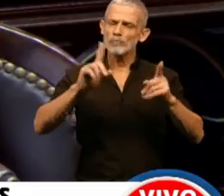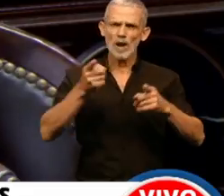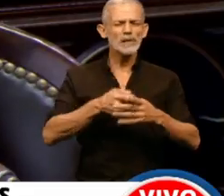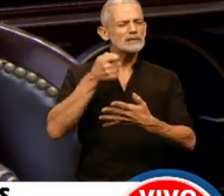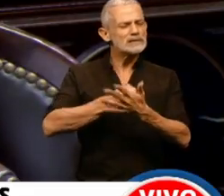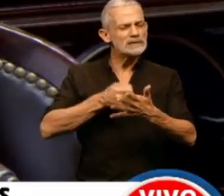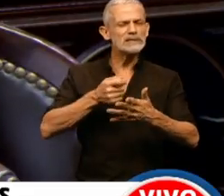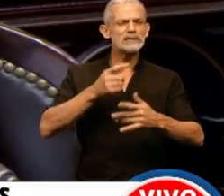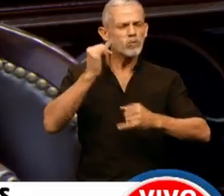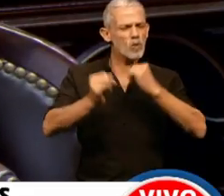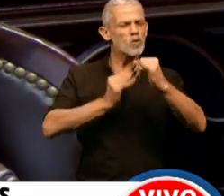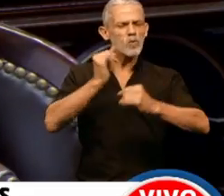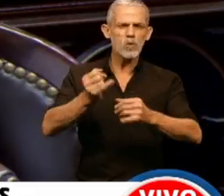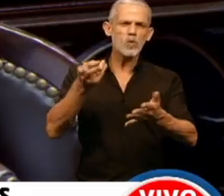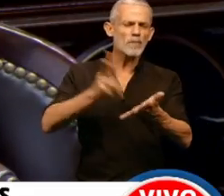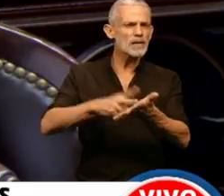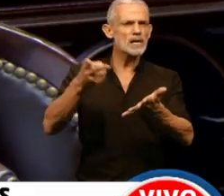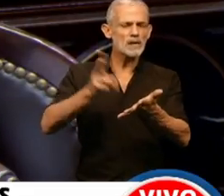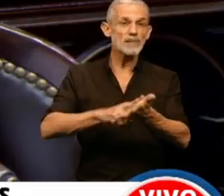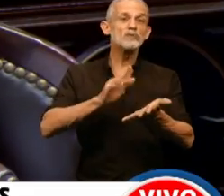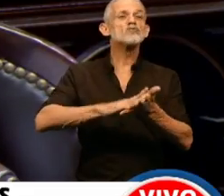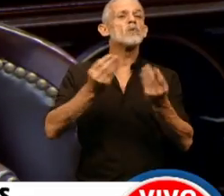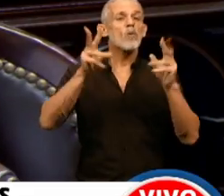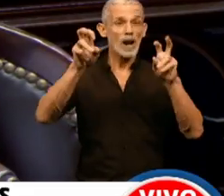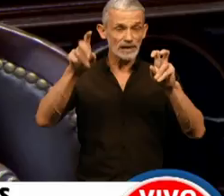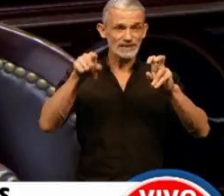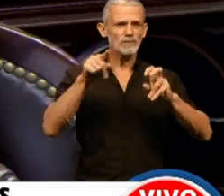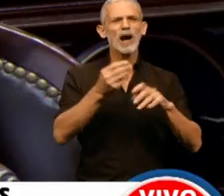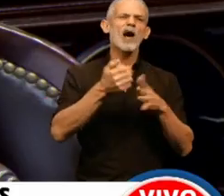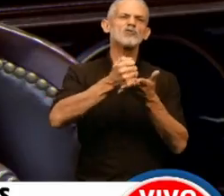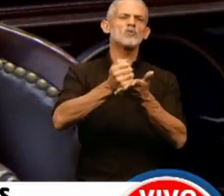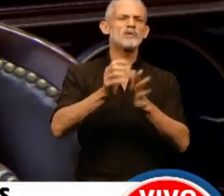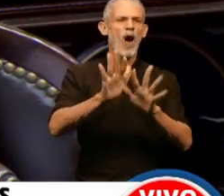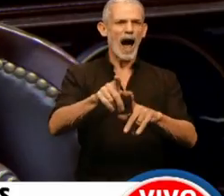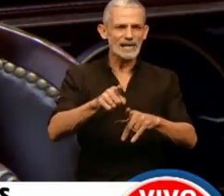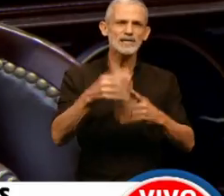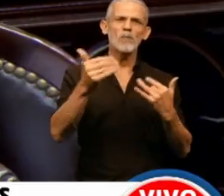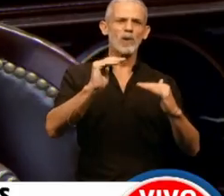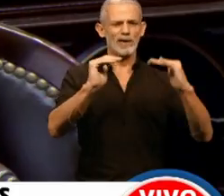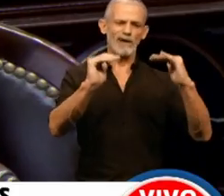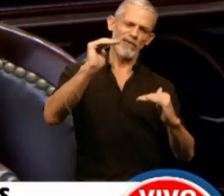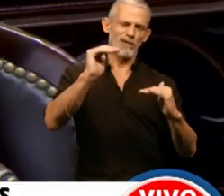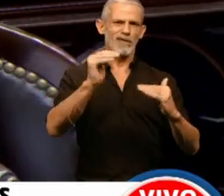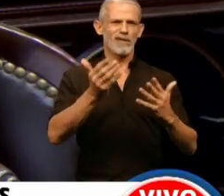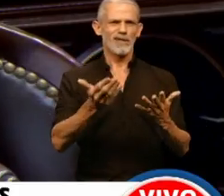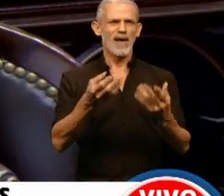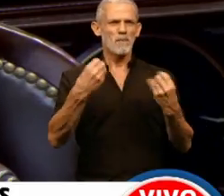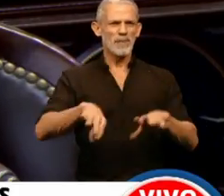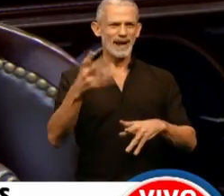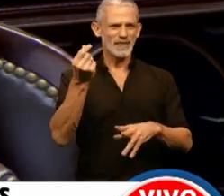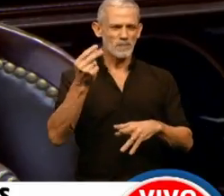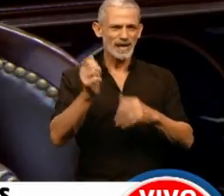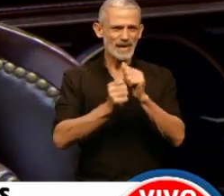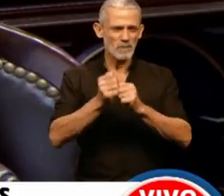machacado muchísimo acerca de que este tipo de subsidios puede generar déficit bueno